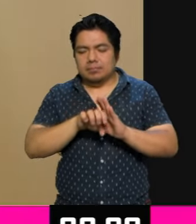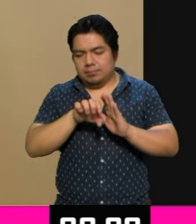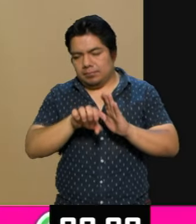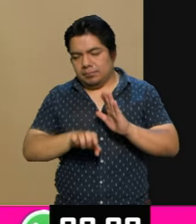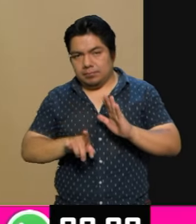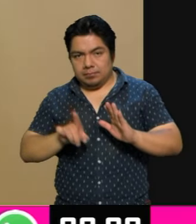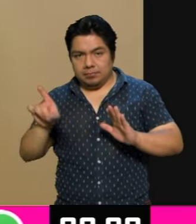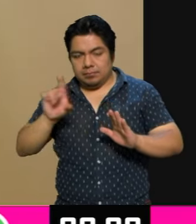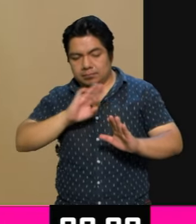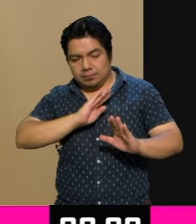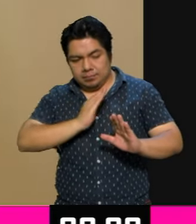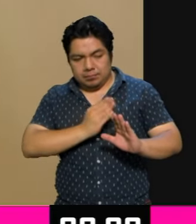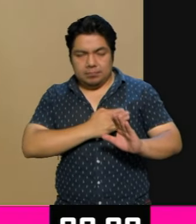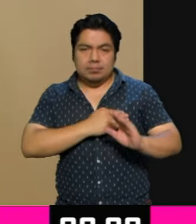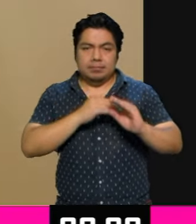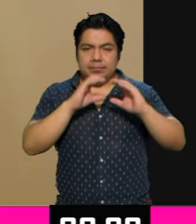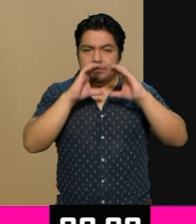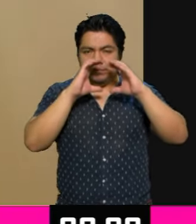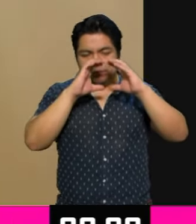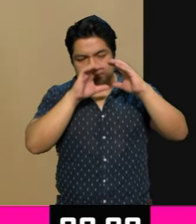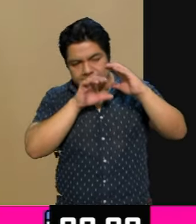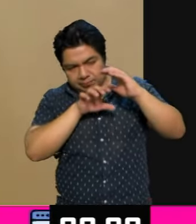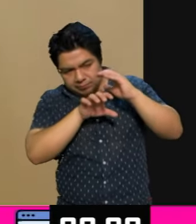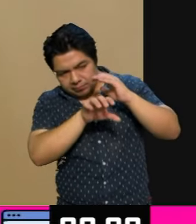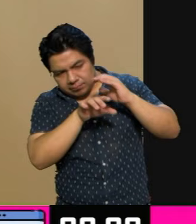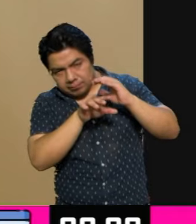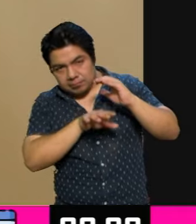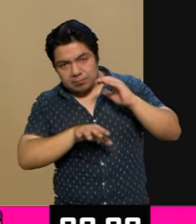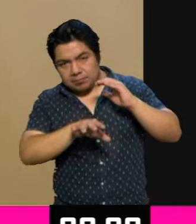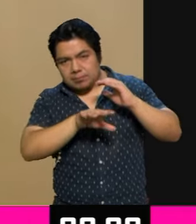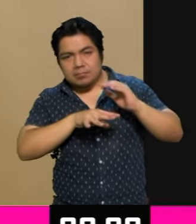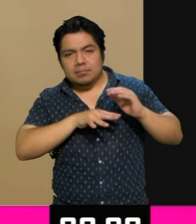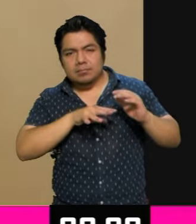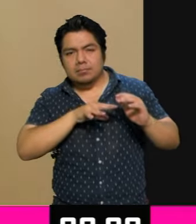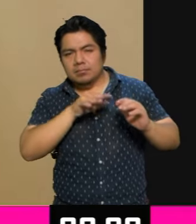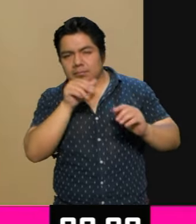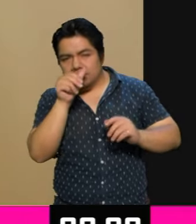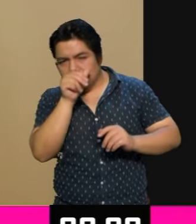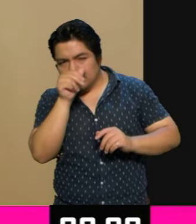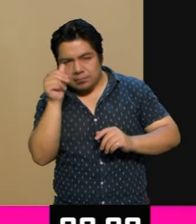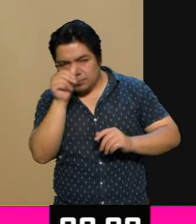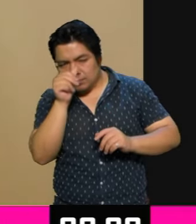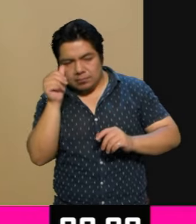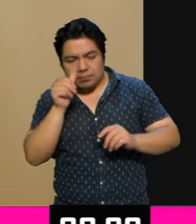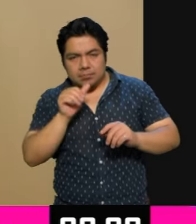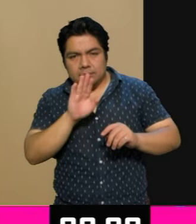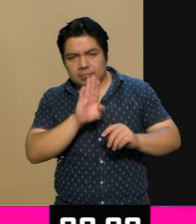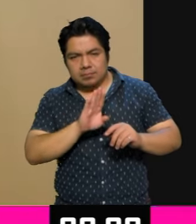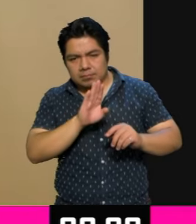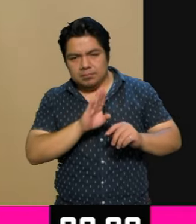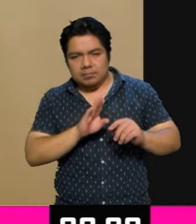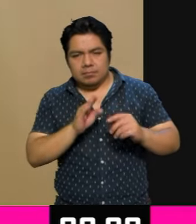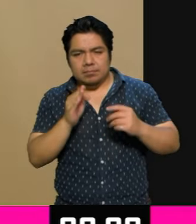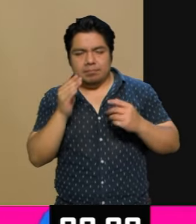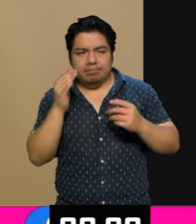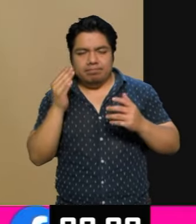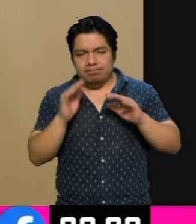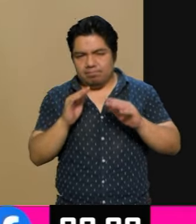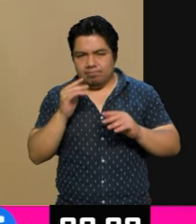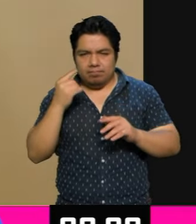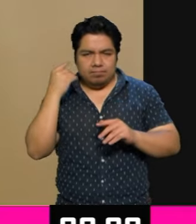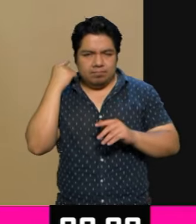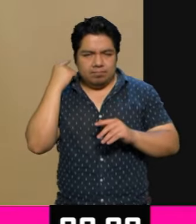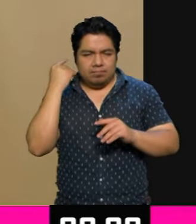España donde se encontró que hay un tipo de autismo que lleva a una deficiencia en el